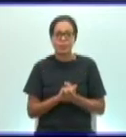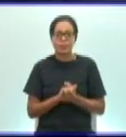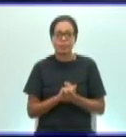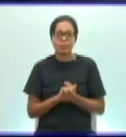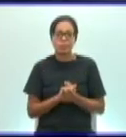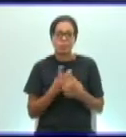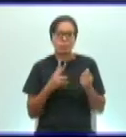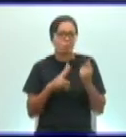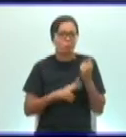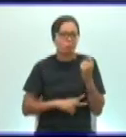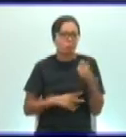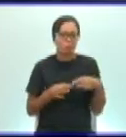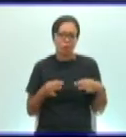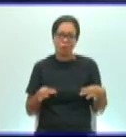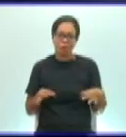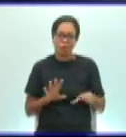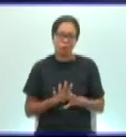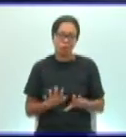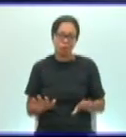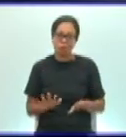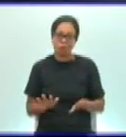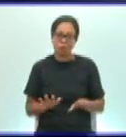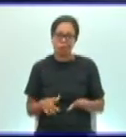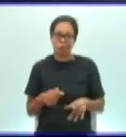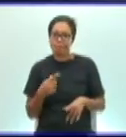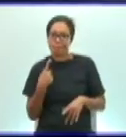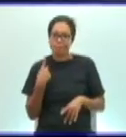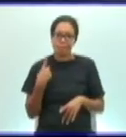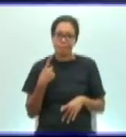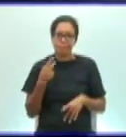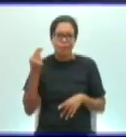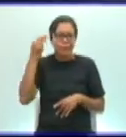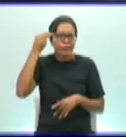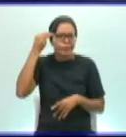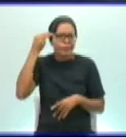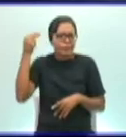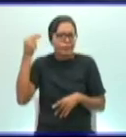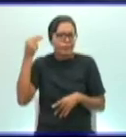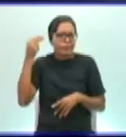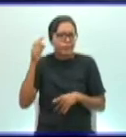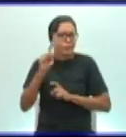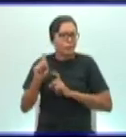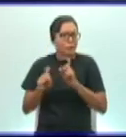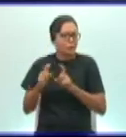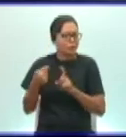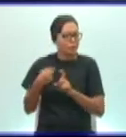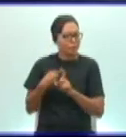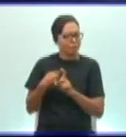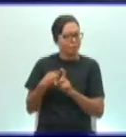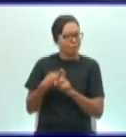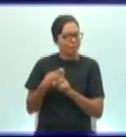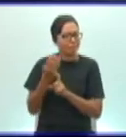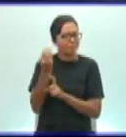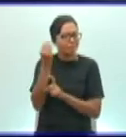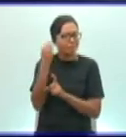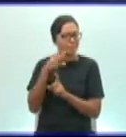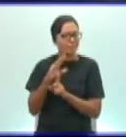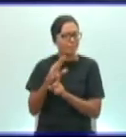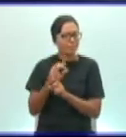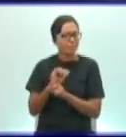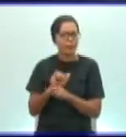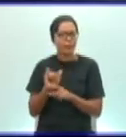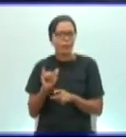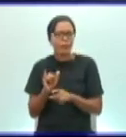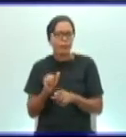claro. Tenemos que jugar con la habilidad que nos las pregunten en ese momento, porque no es lo mismo fundamentar, caracterizar,